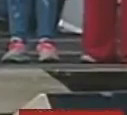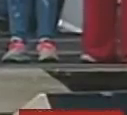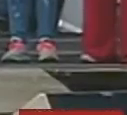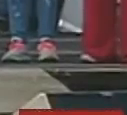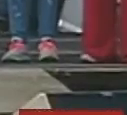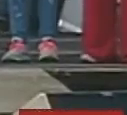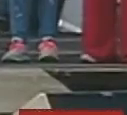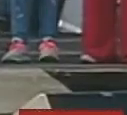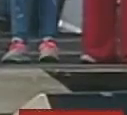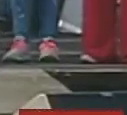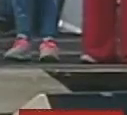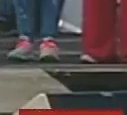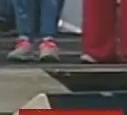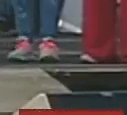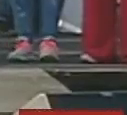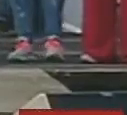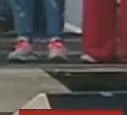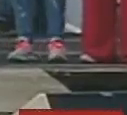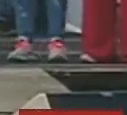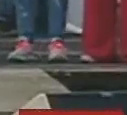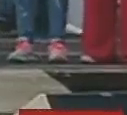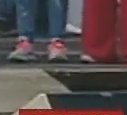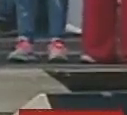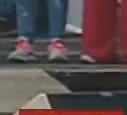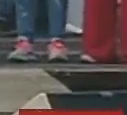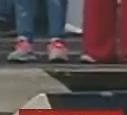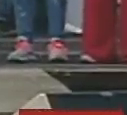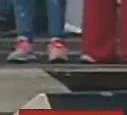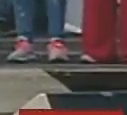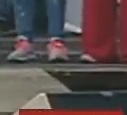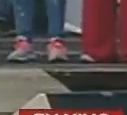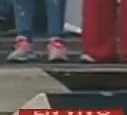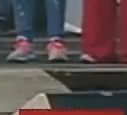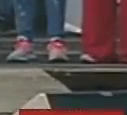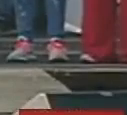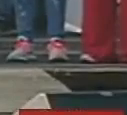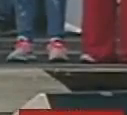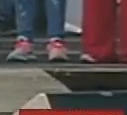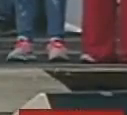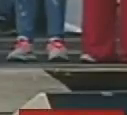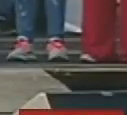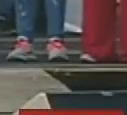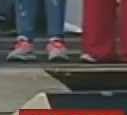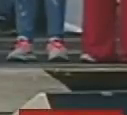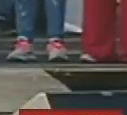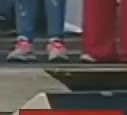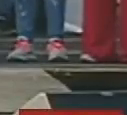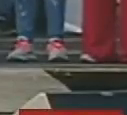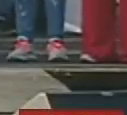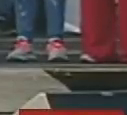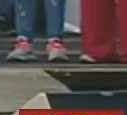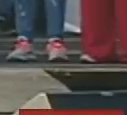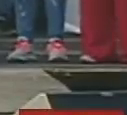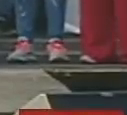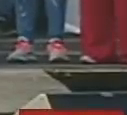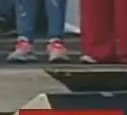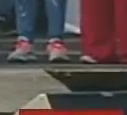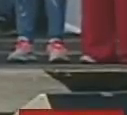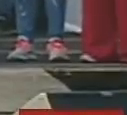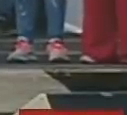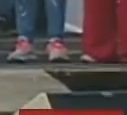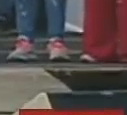es delito que nos marcó el comandante Hugo Chávez y nos ha remarcado el presidente Nicolás Maduro para tener las bases fundamentales